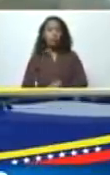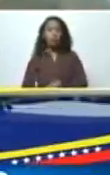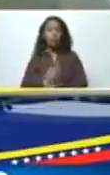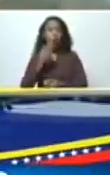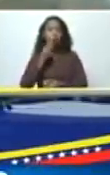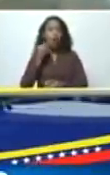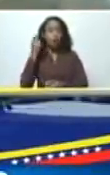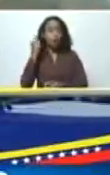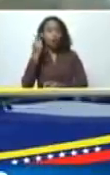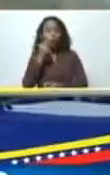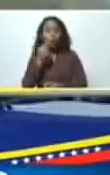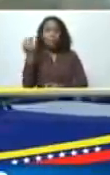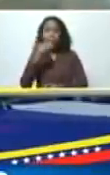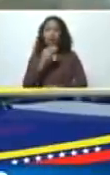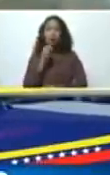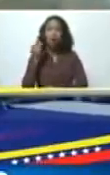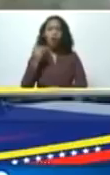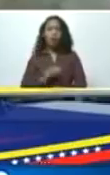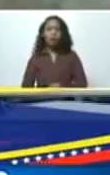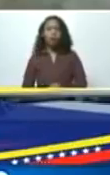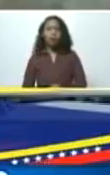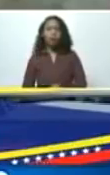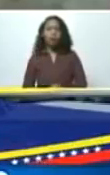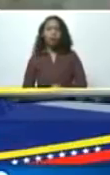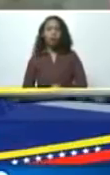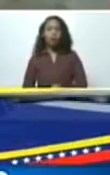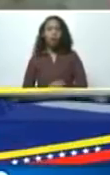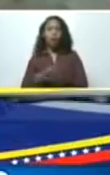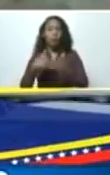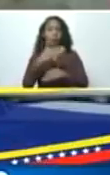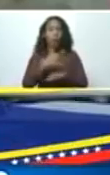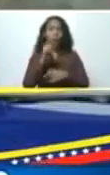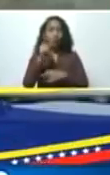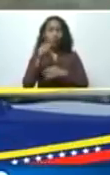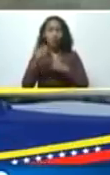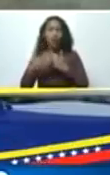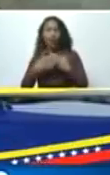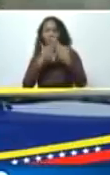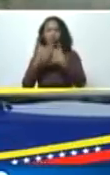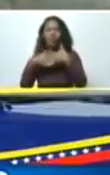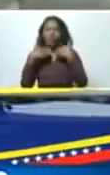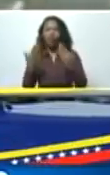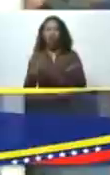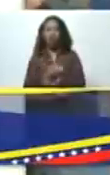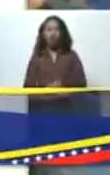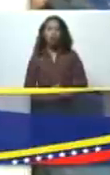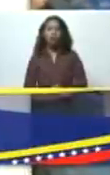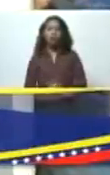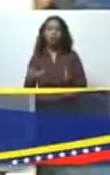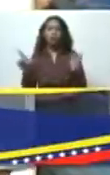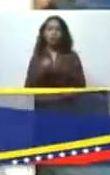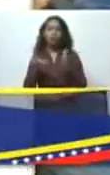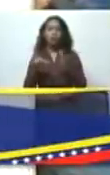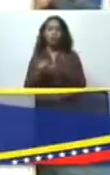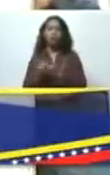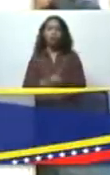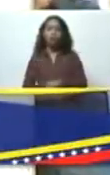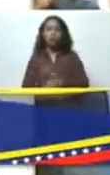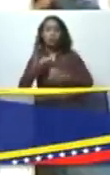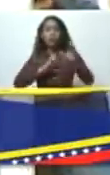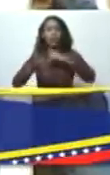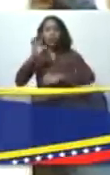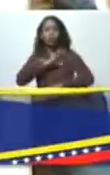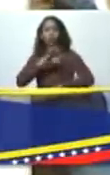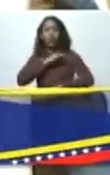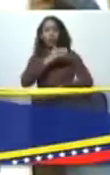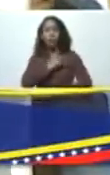los muchachos, a los más jóvenes, pues, Ernesto. ¿Después qué estudiaste tú, Ernesto? Después del liceo. Ciencias Sociales,